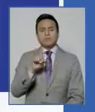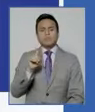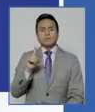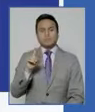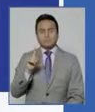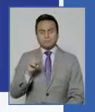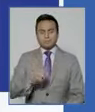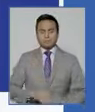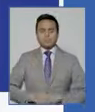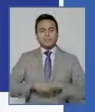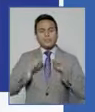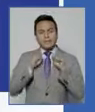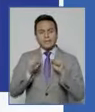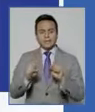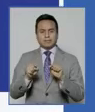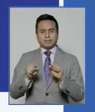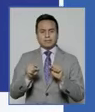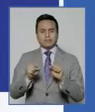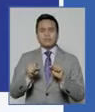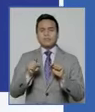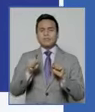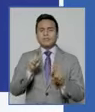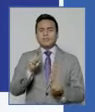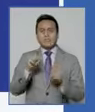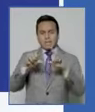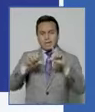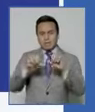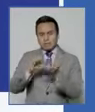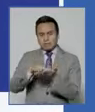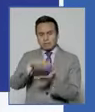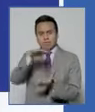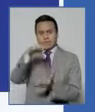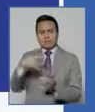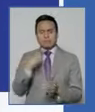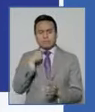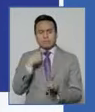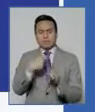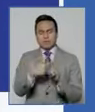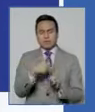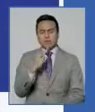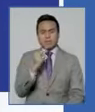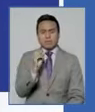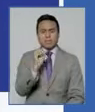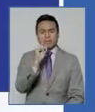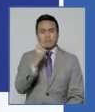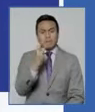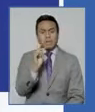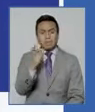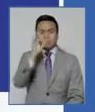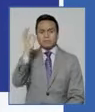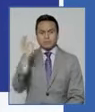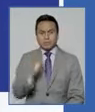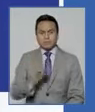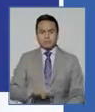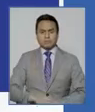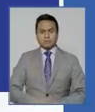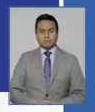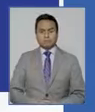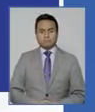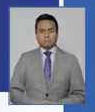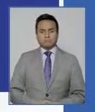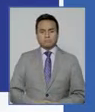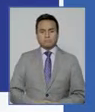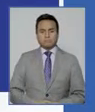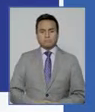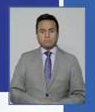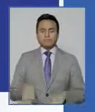20.151. Esto con una tasa acumulada de positividad de un 20%.